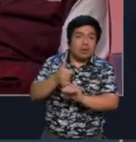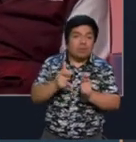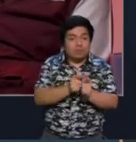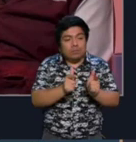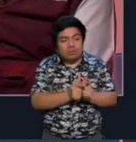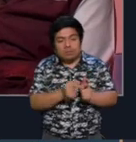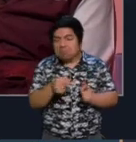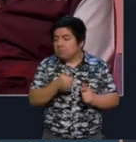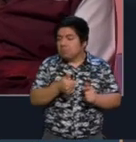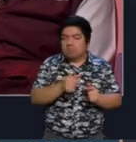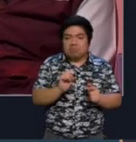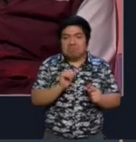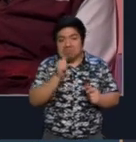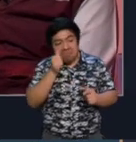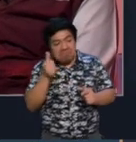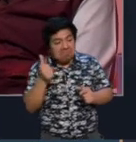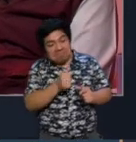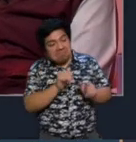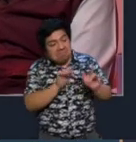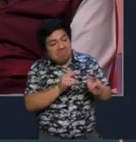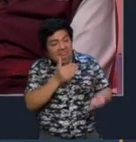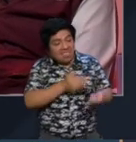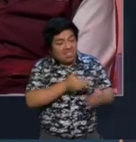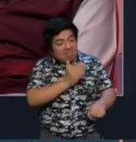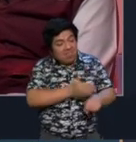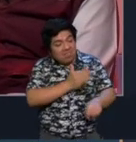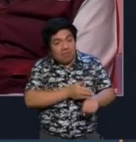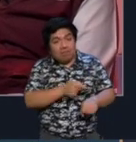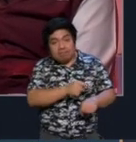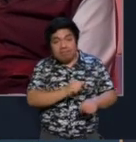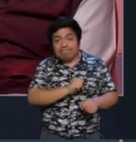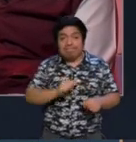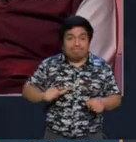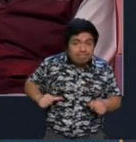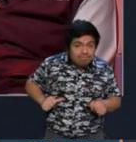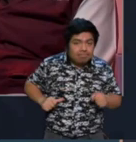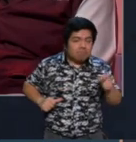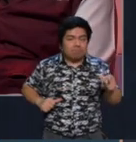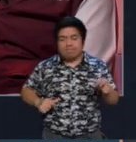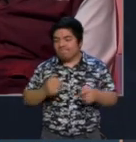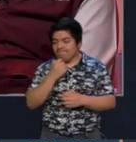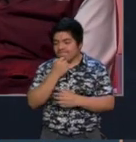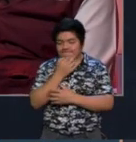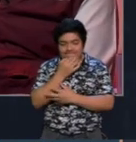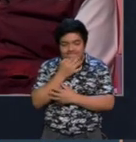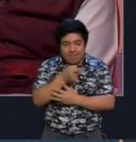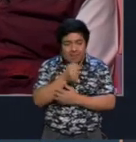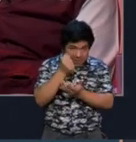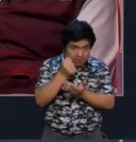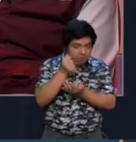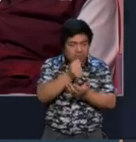gobernadas por la oposición no las atiende y las castiga, entonces las alcaldías de oposición lo que hicieron fue contratar con su